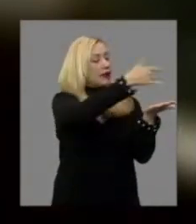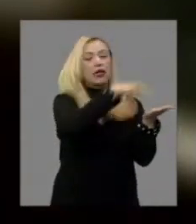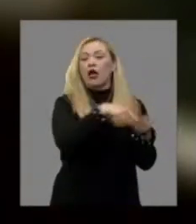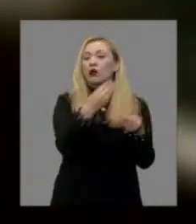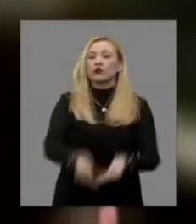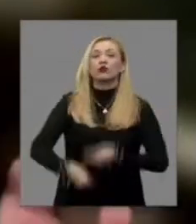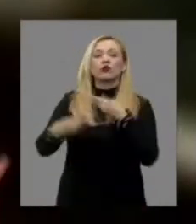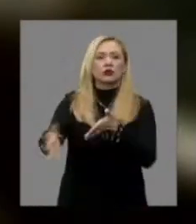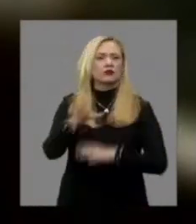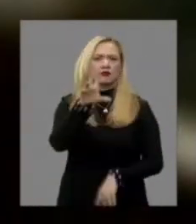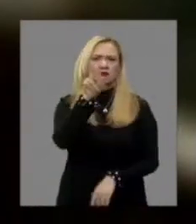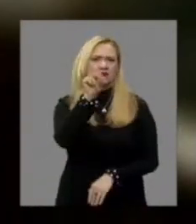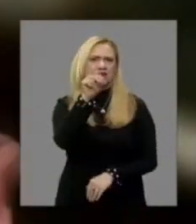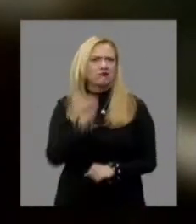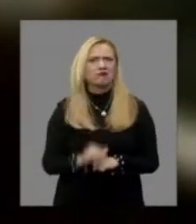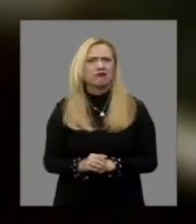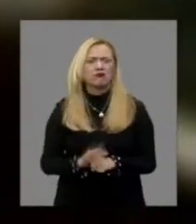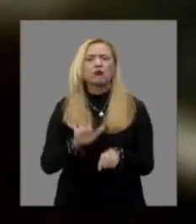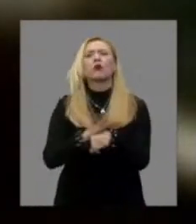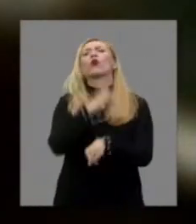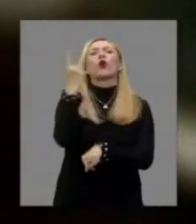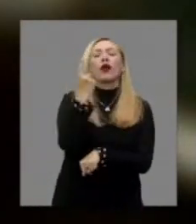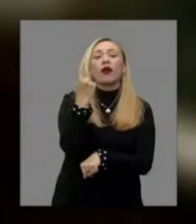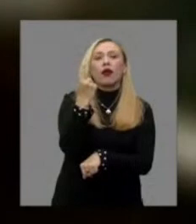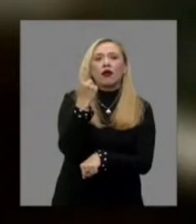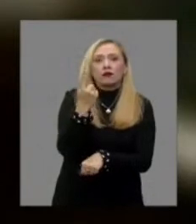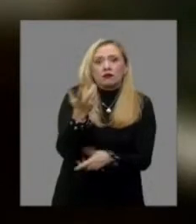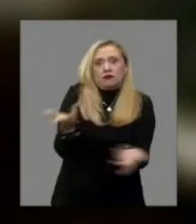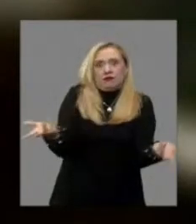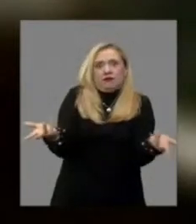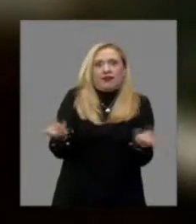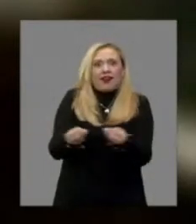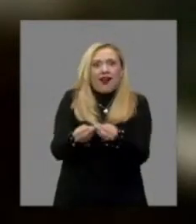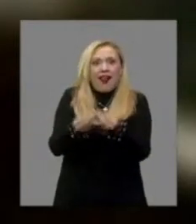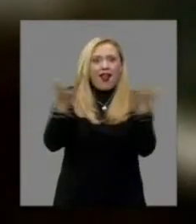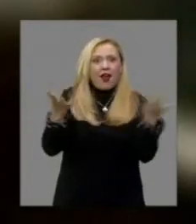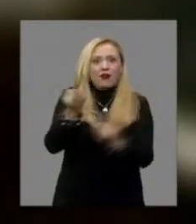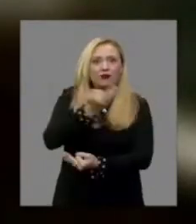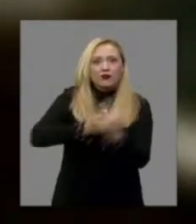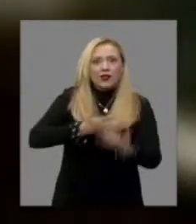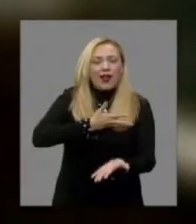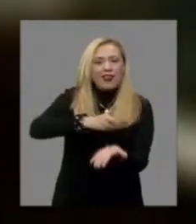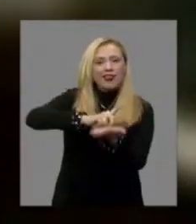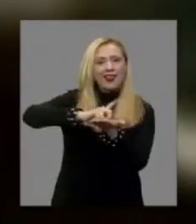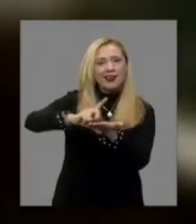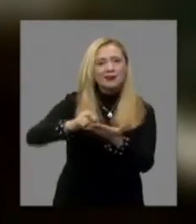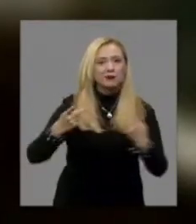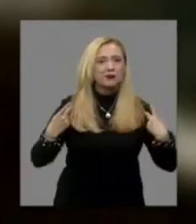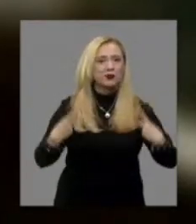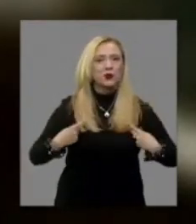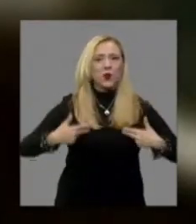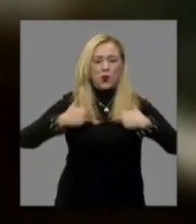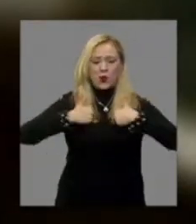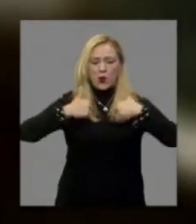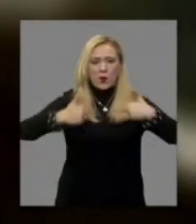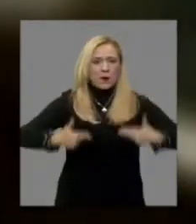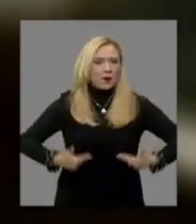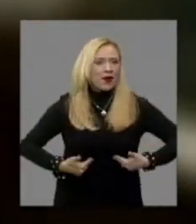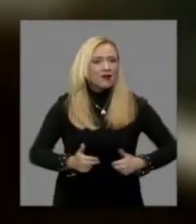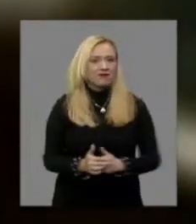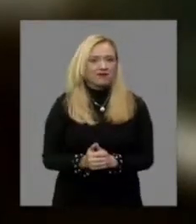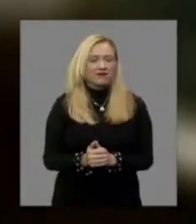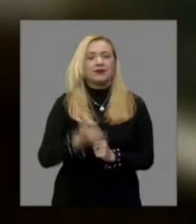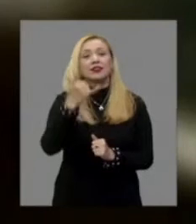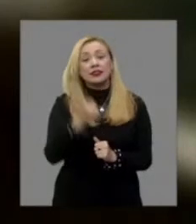una constitución, sino más bien reconoce la existencia de estos derechos, y un punto fundamental que es la